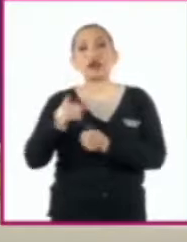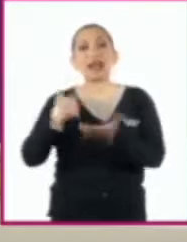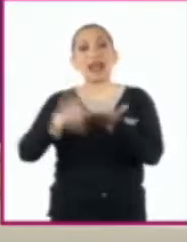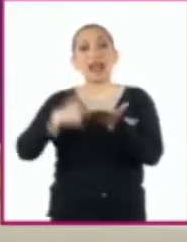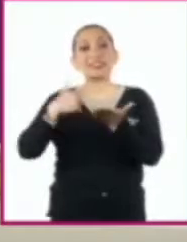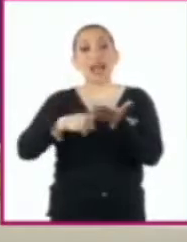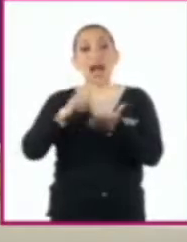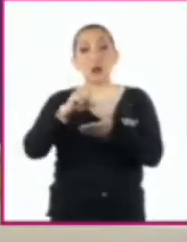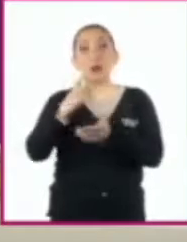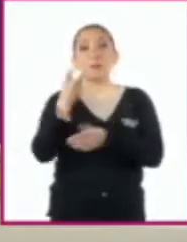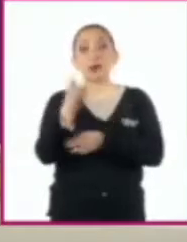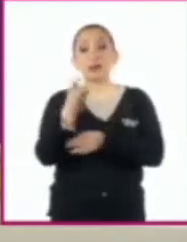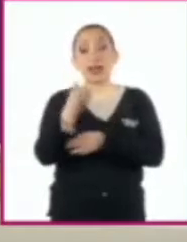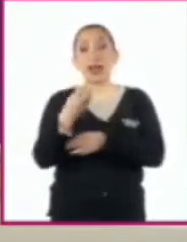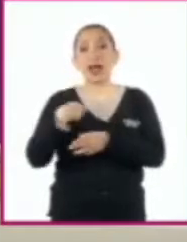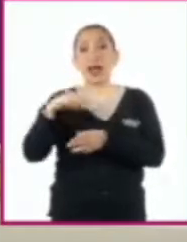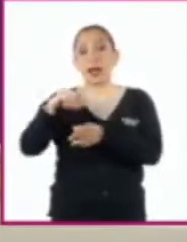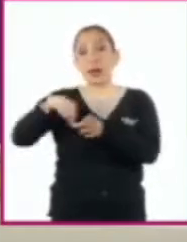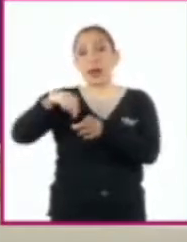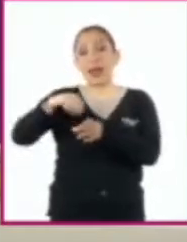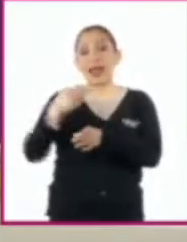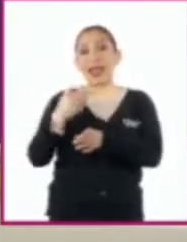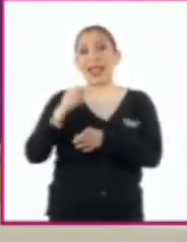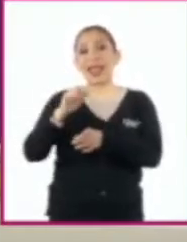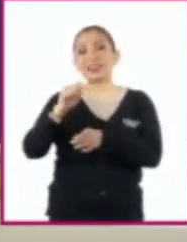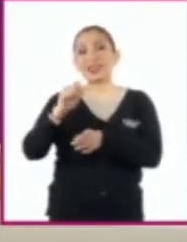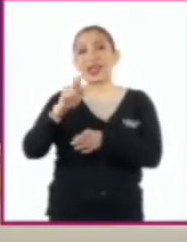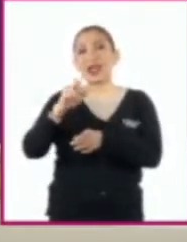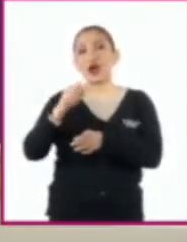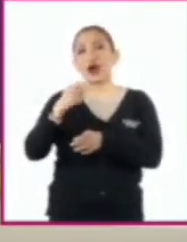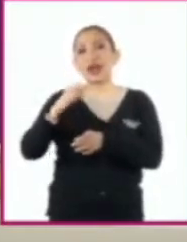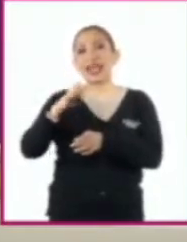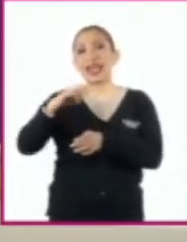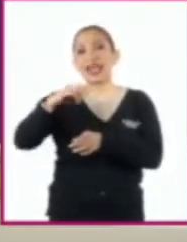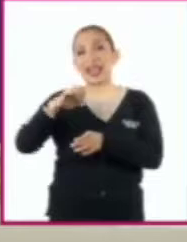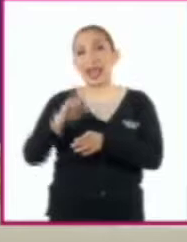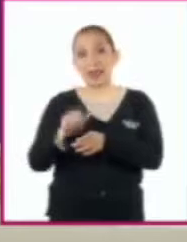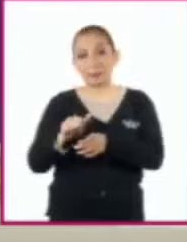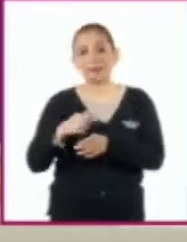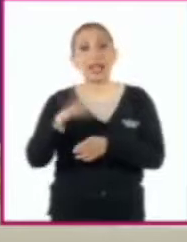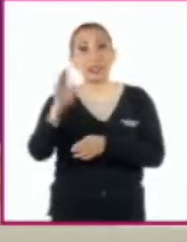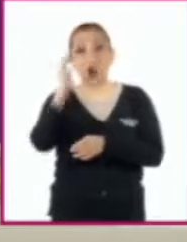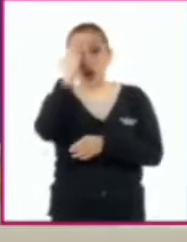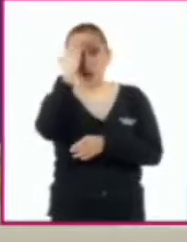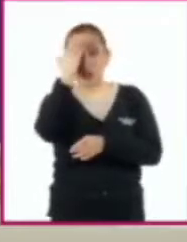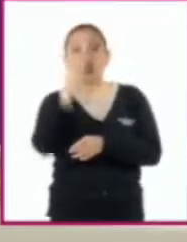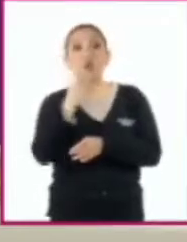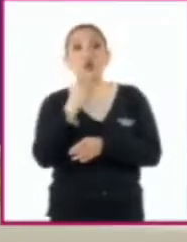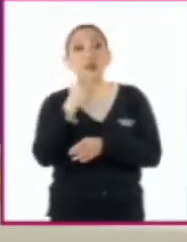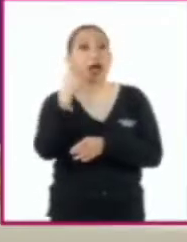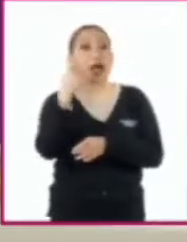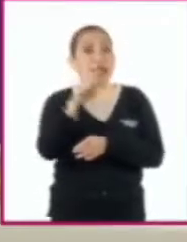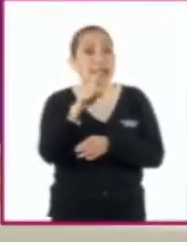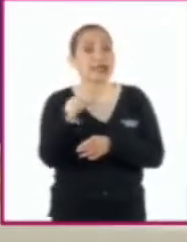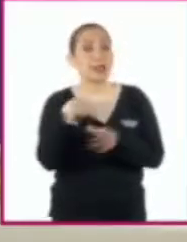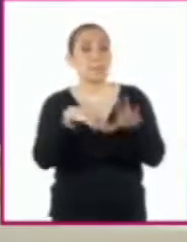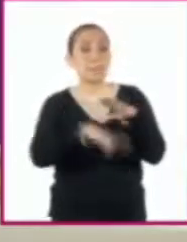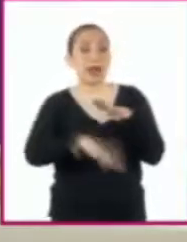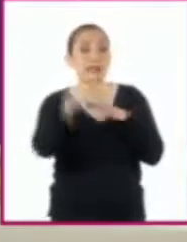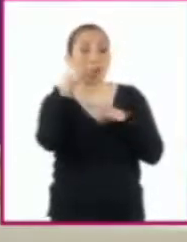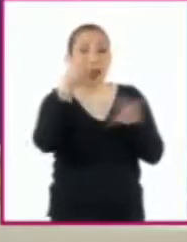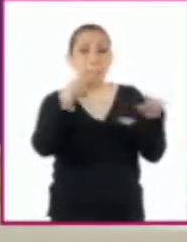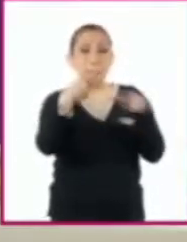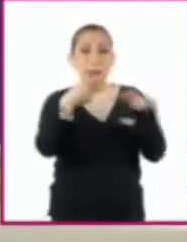agua. Por lo tanto, es una mezcla heterogénea. Este tipo de conocimientos son aplicados y son la base para